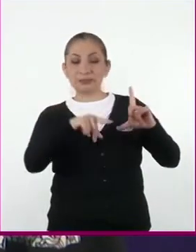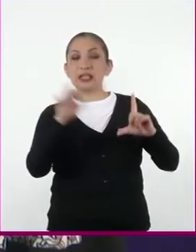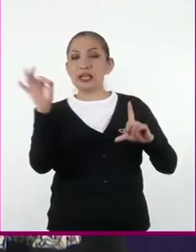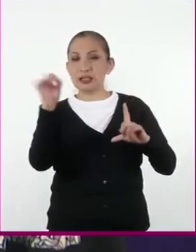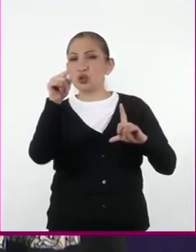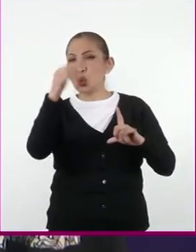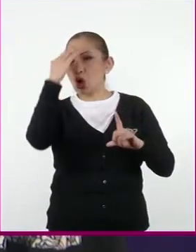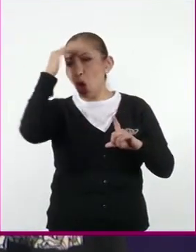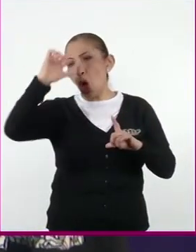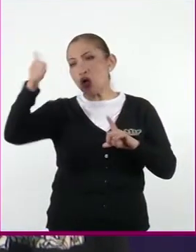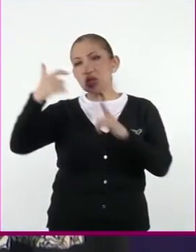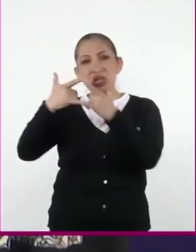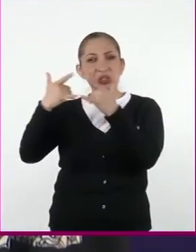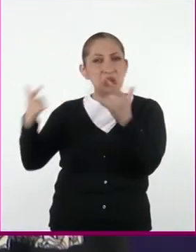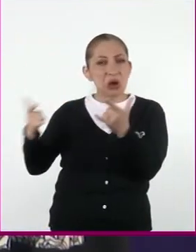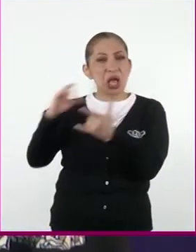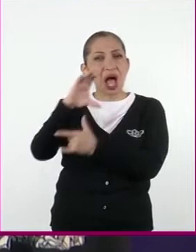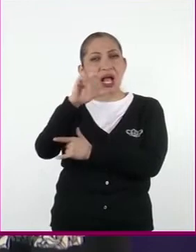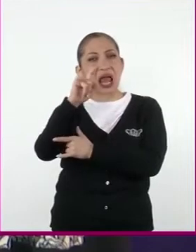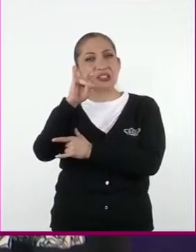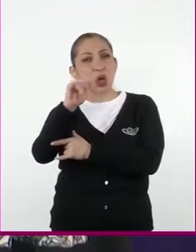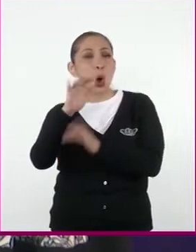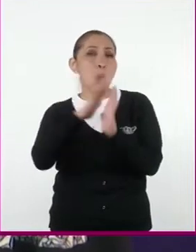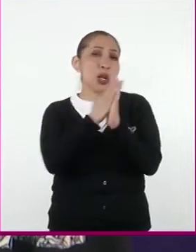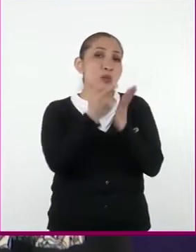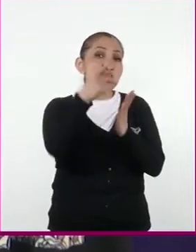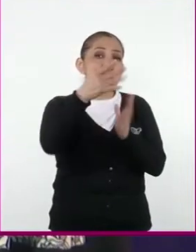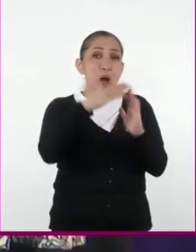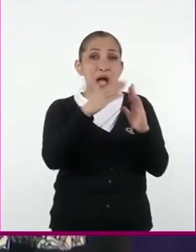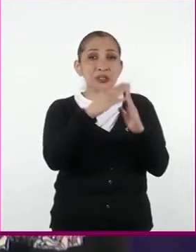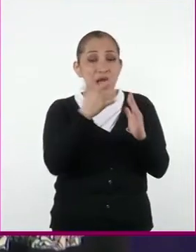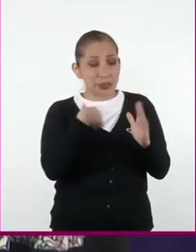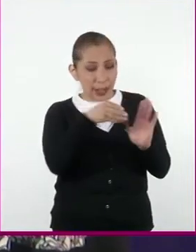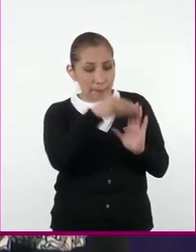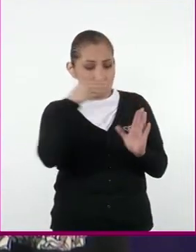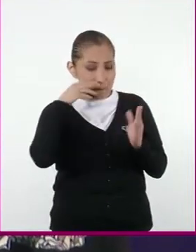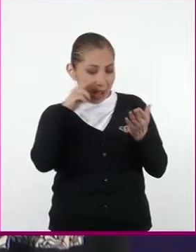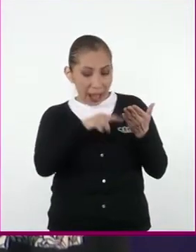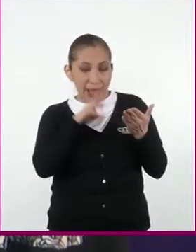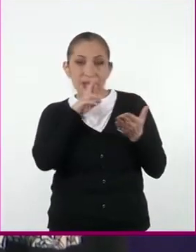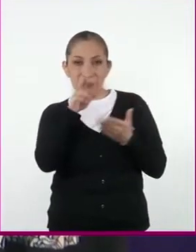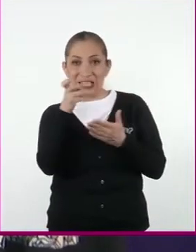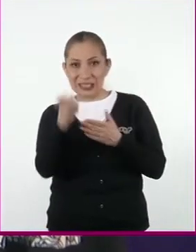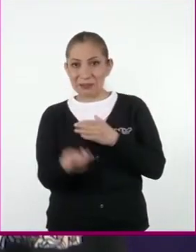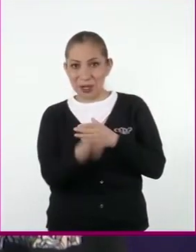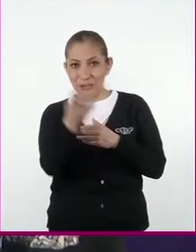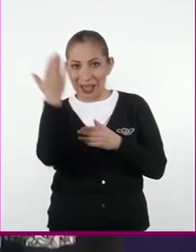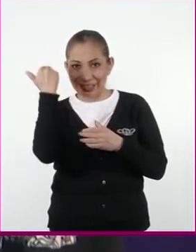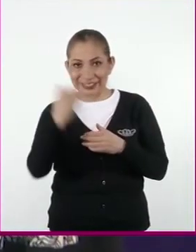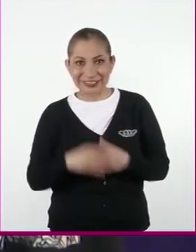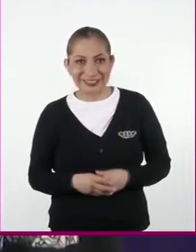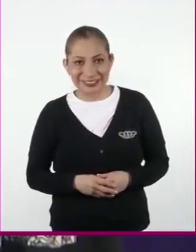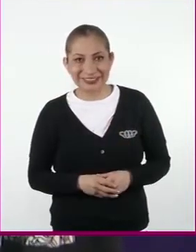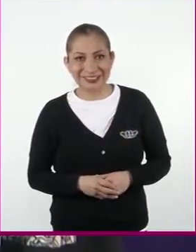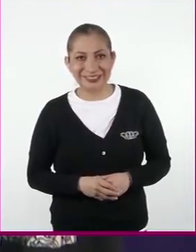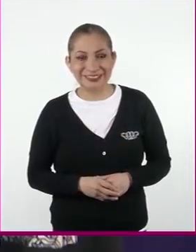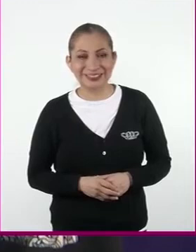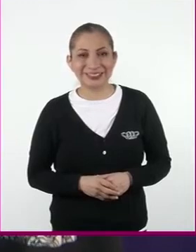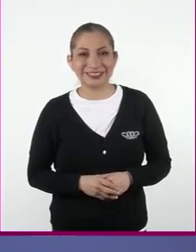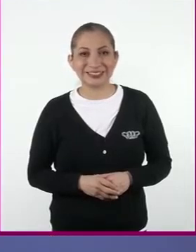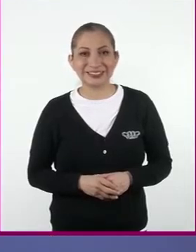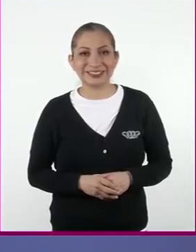Seguramente conoces un cuento clásico o tienes en casa un libro del que te puedes apoyar para dar respuesta a las preguntas señaladas con